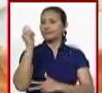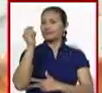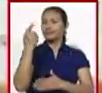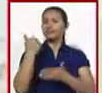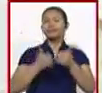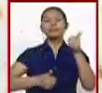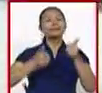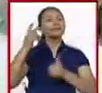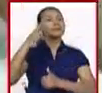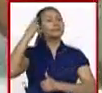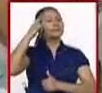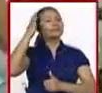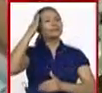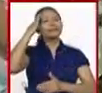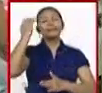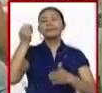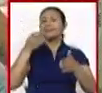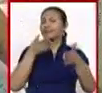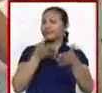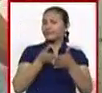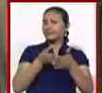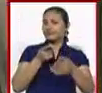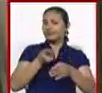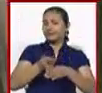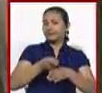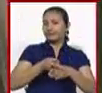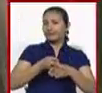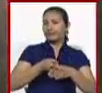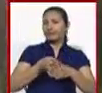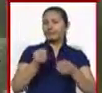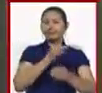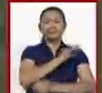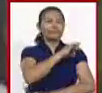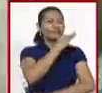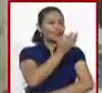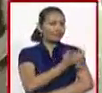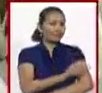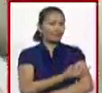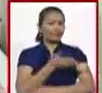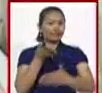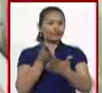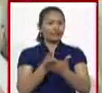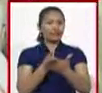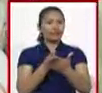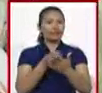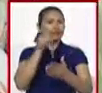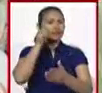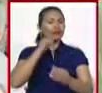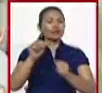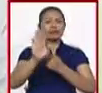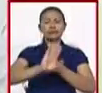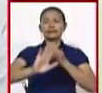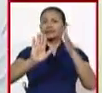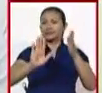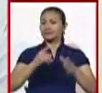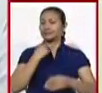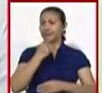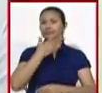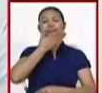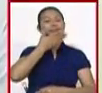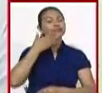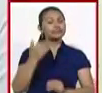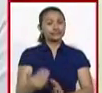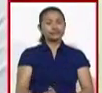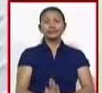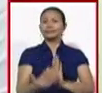testifiquen cuál fue el motivo de la agresión con tanta hazaña y violencia que hicieron en contra de mi defendida. Para ellos sí sería mejor